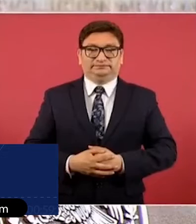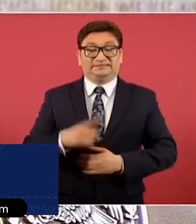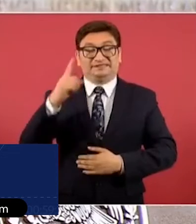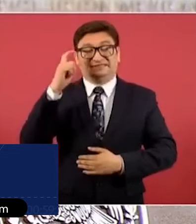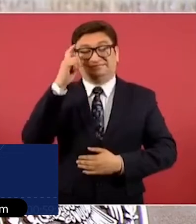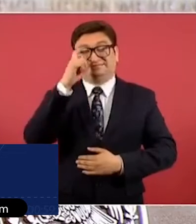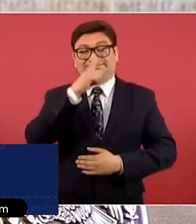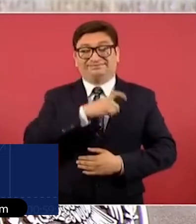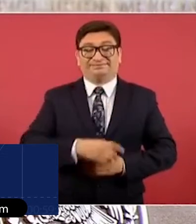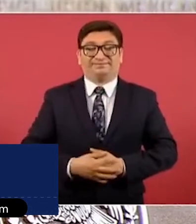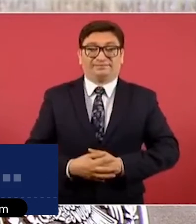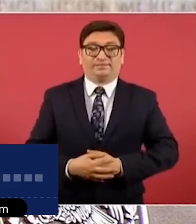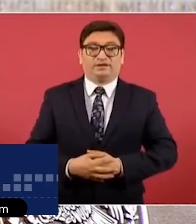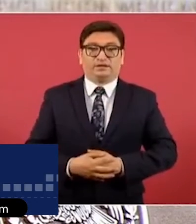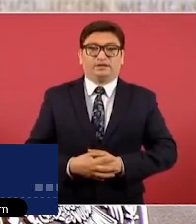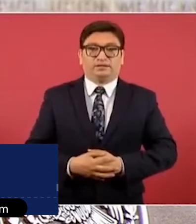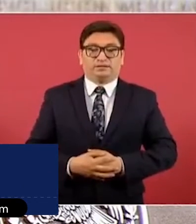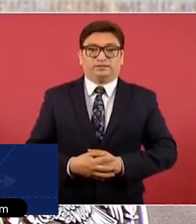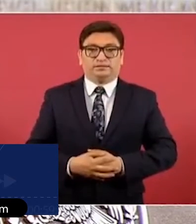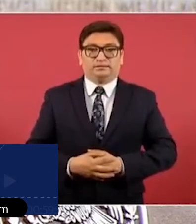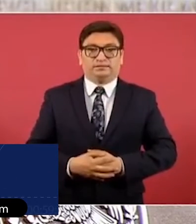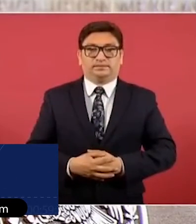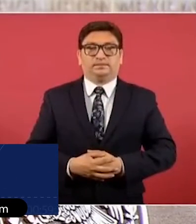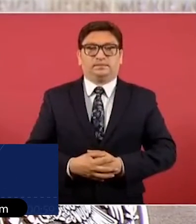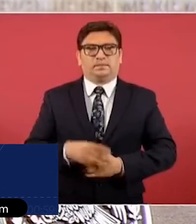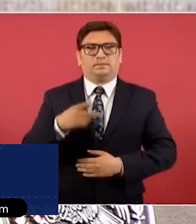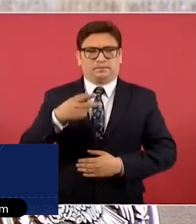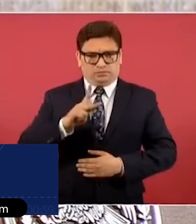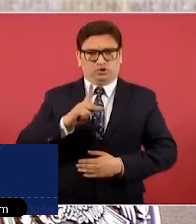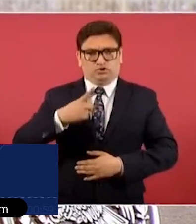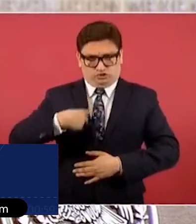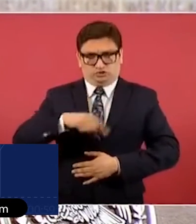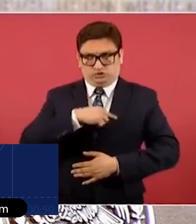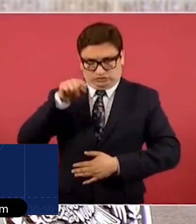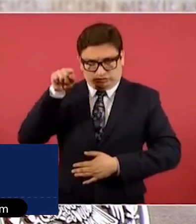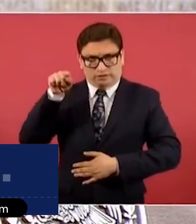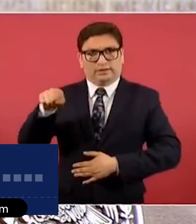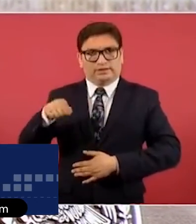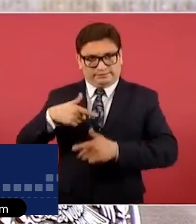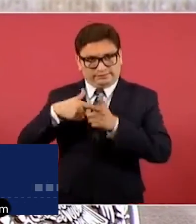complicada sin embargo estamos allá en la mina